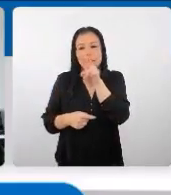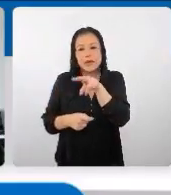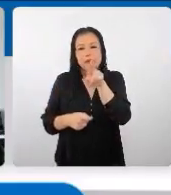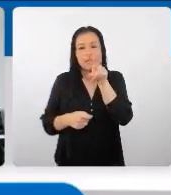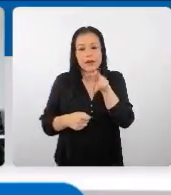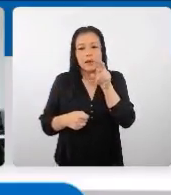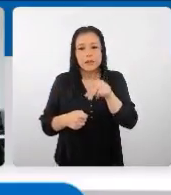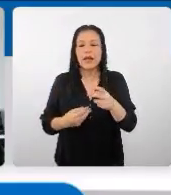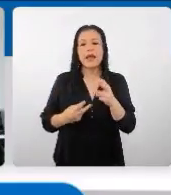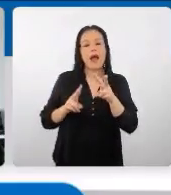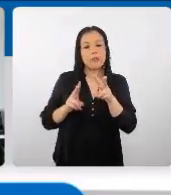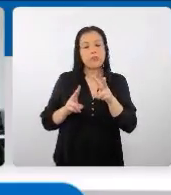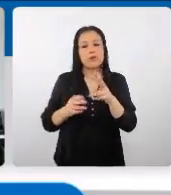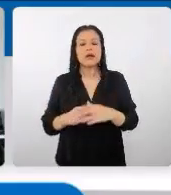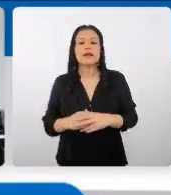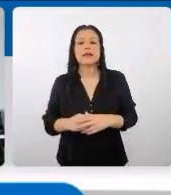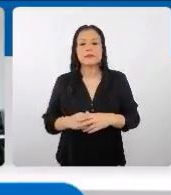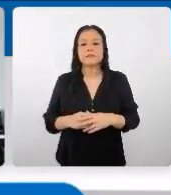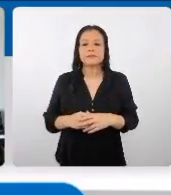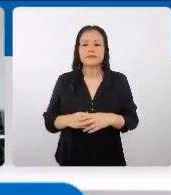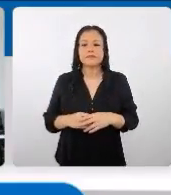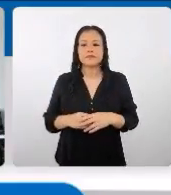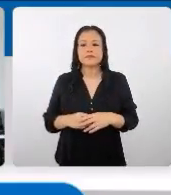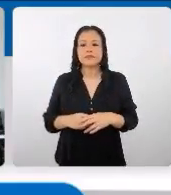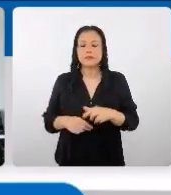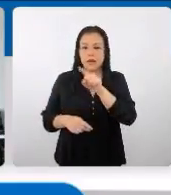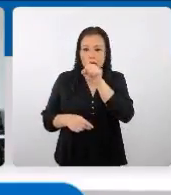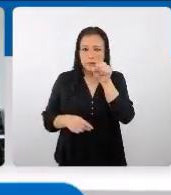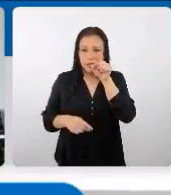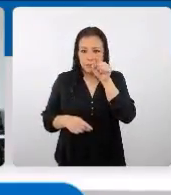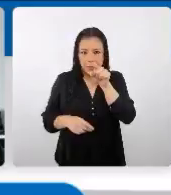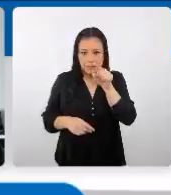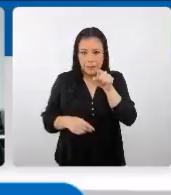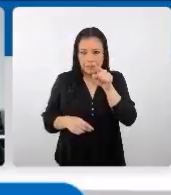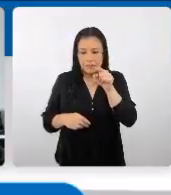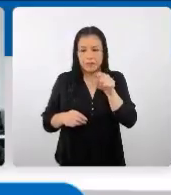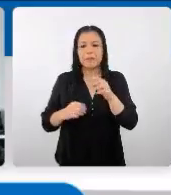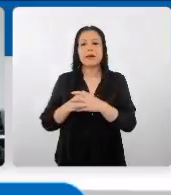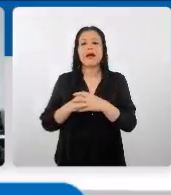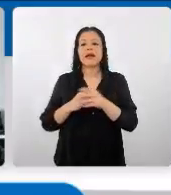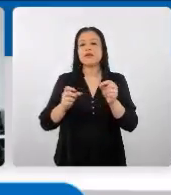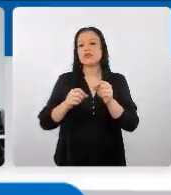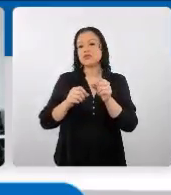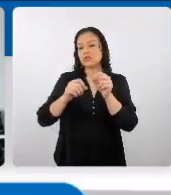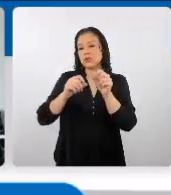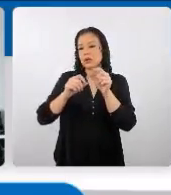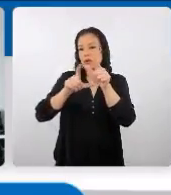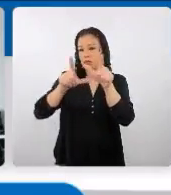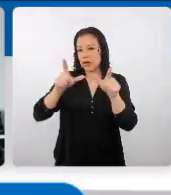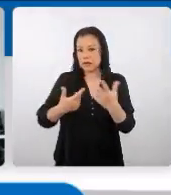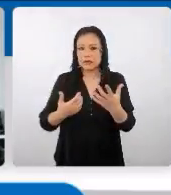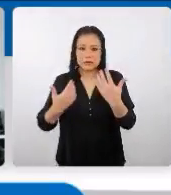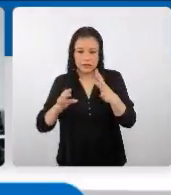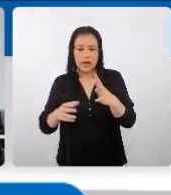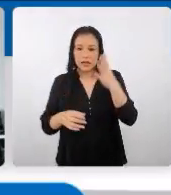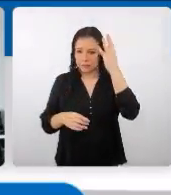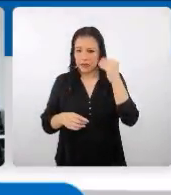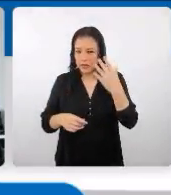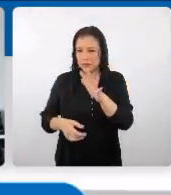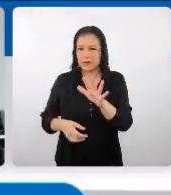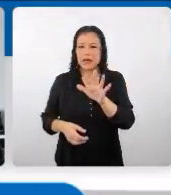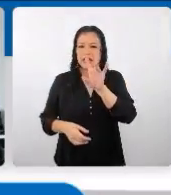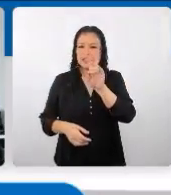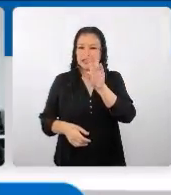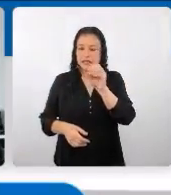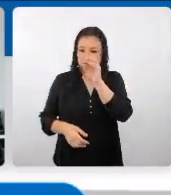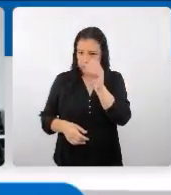y se detiene también a encontrar información en foros de viajes para buscar destinos. Un 70% hemos